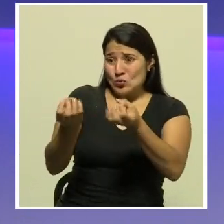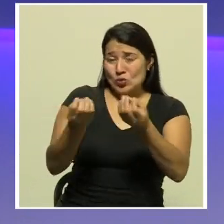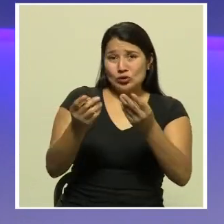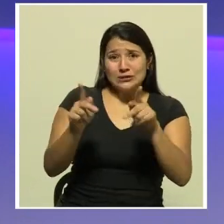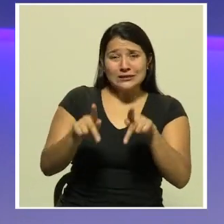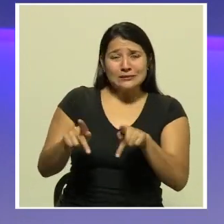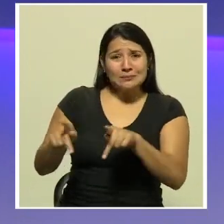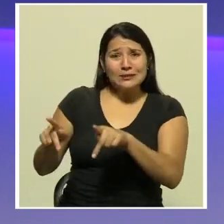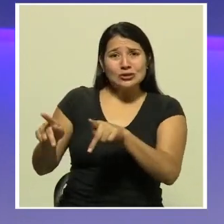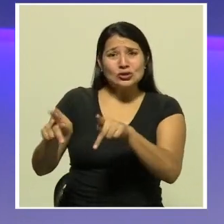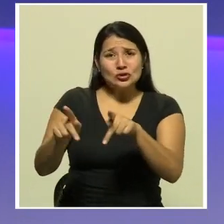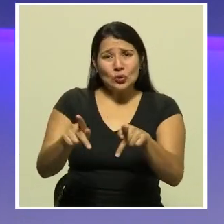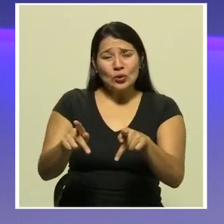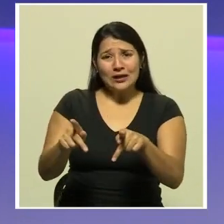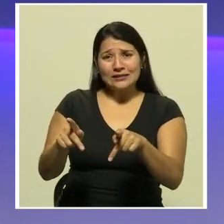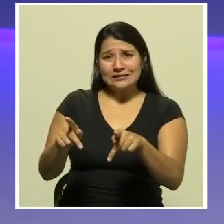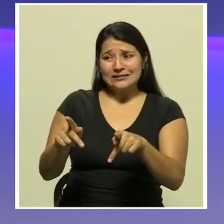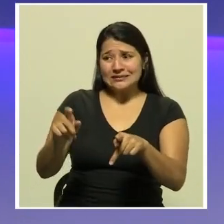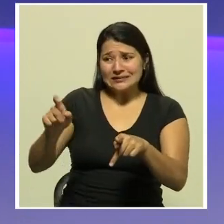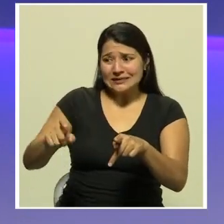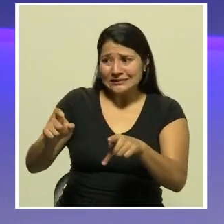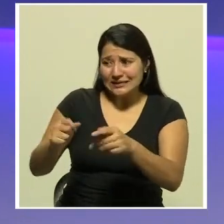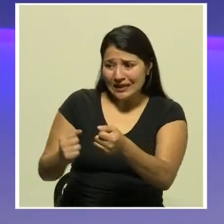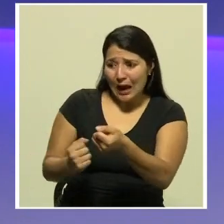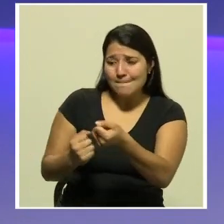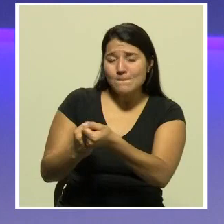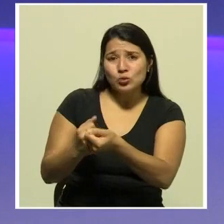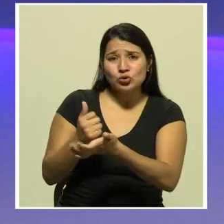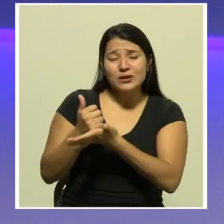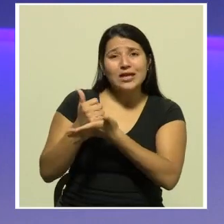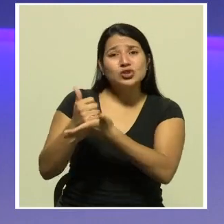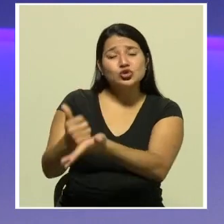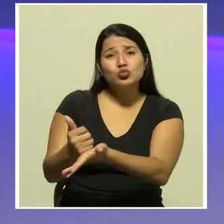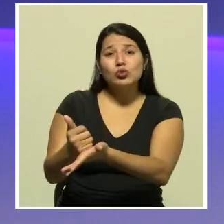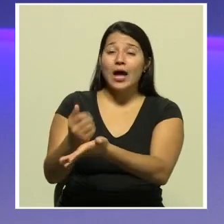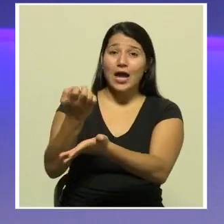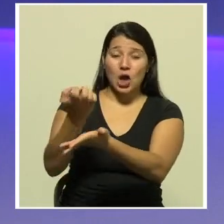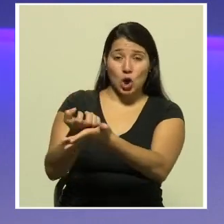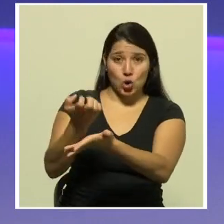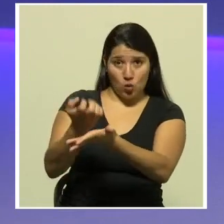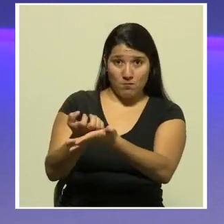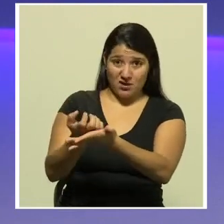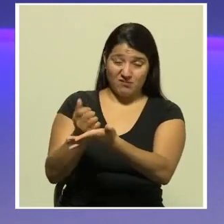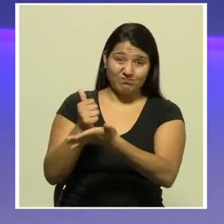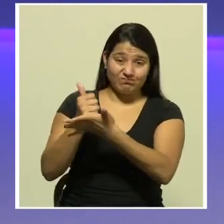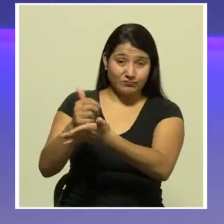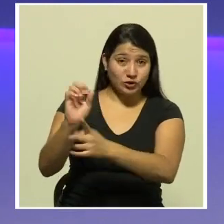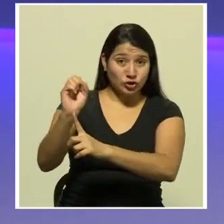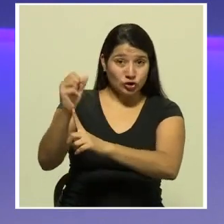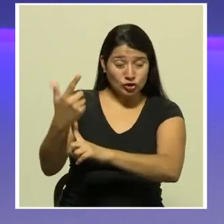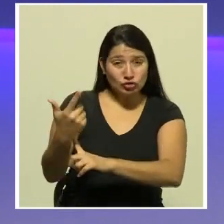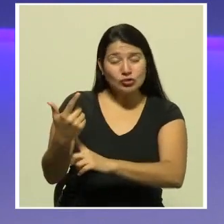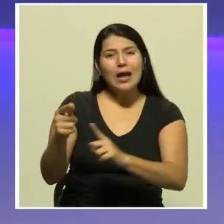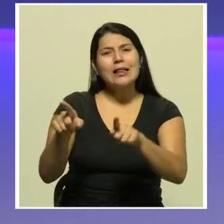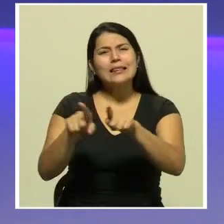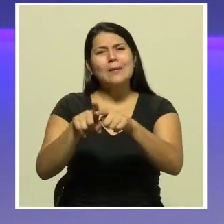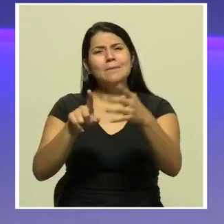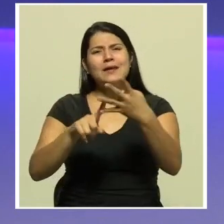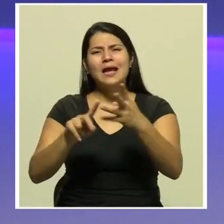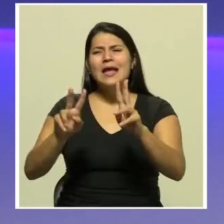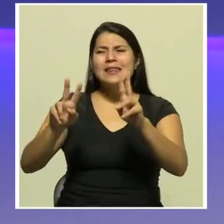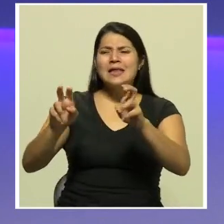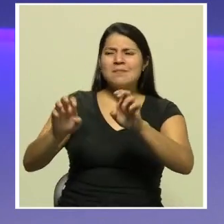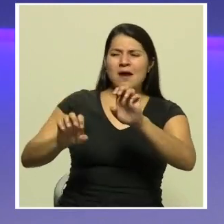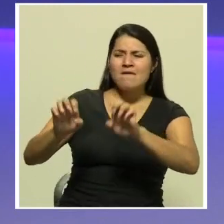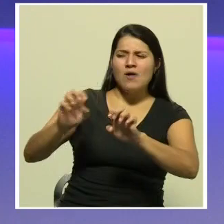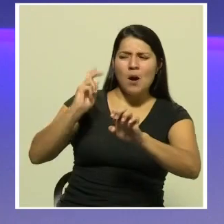de recibir apoyo a través de un bono de ayuda social, temas como la evaluación de la política